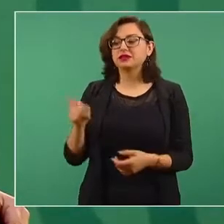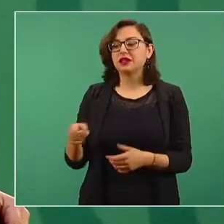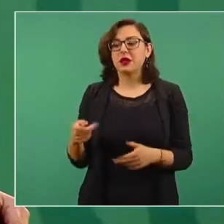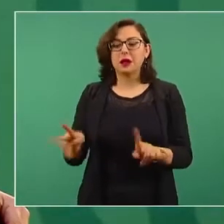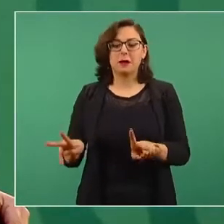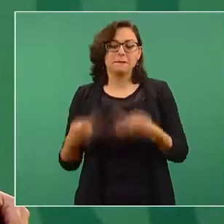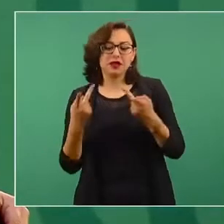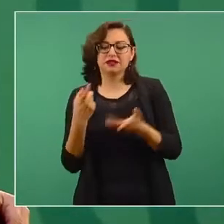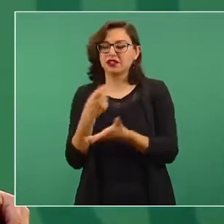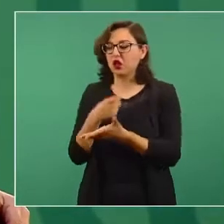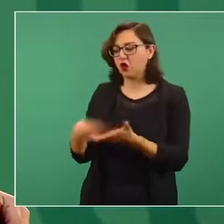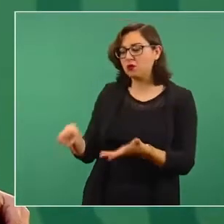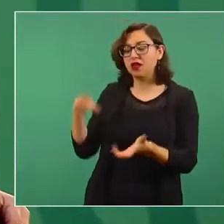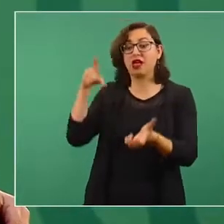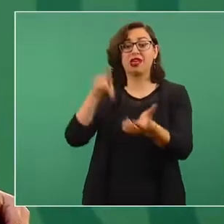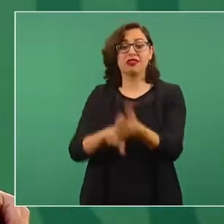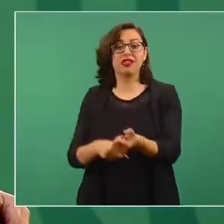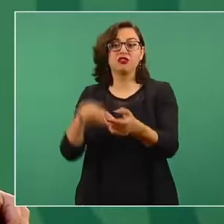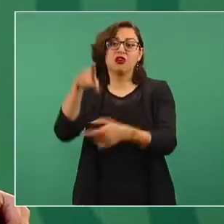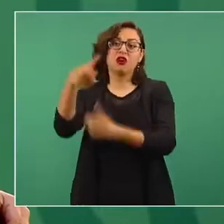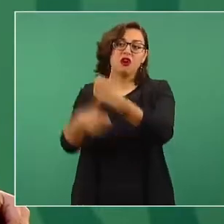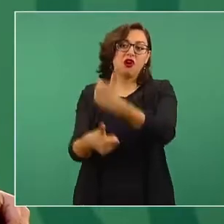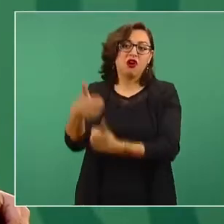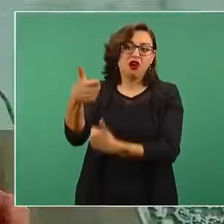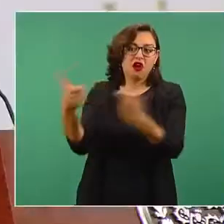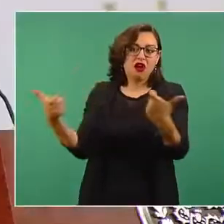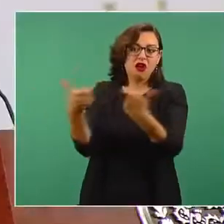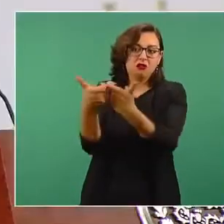ya no pagaban impuestos.